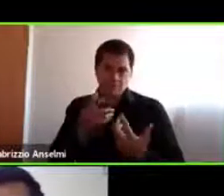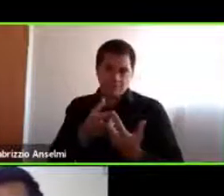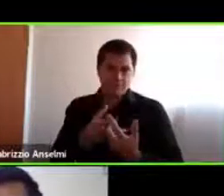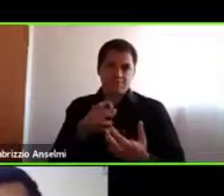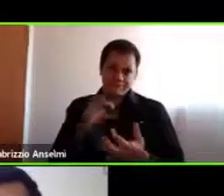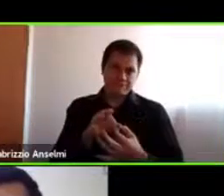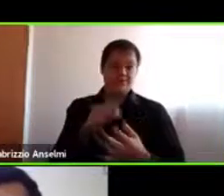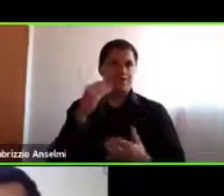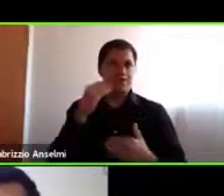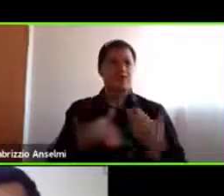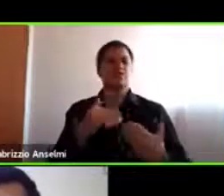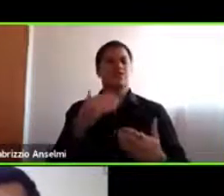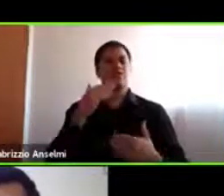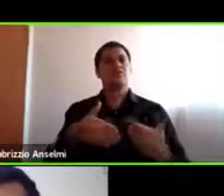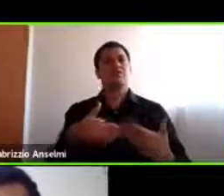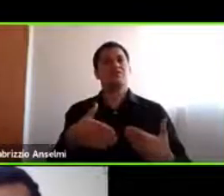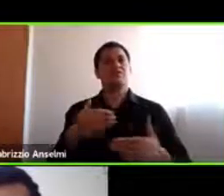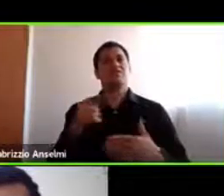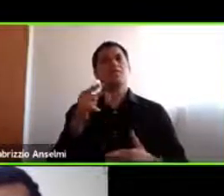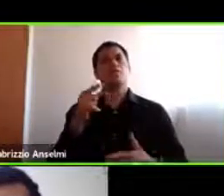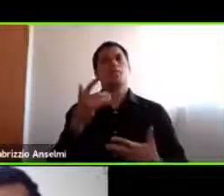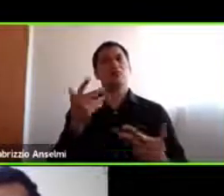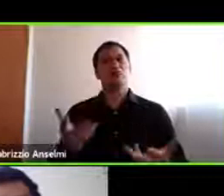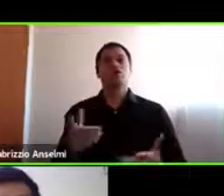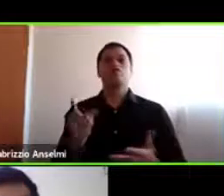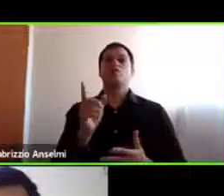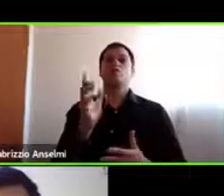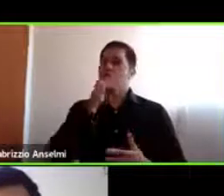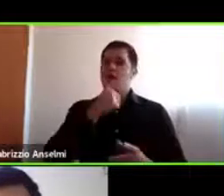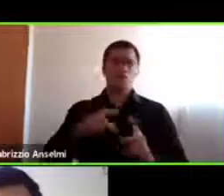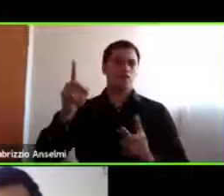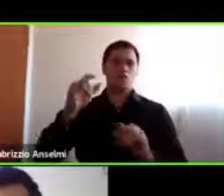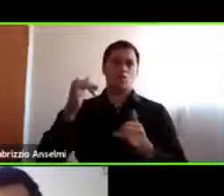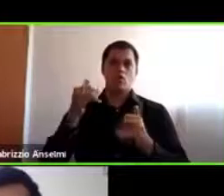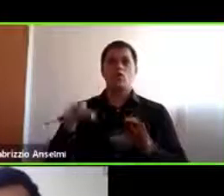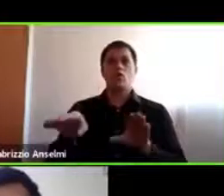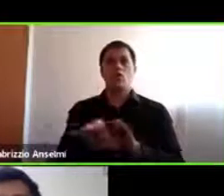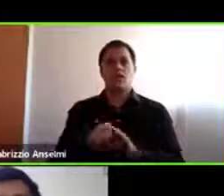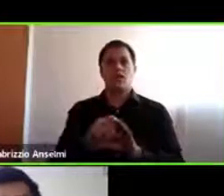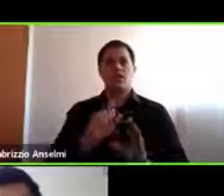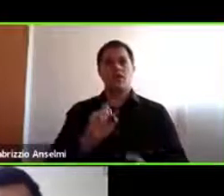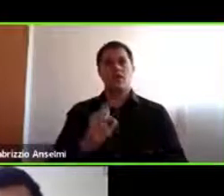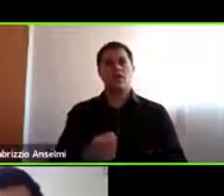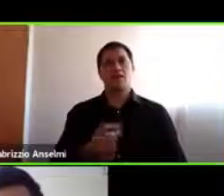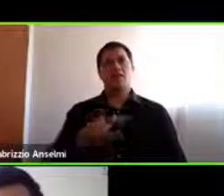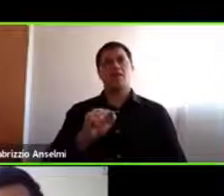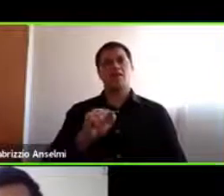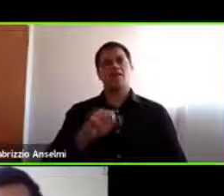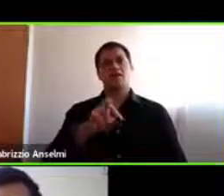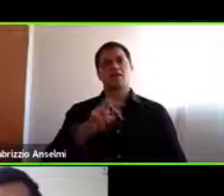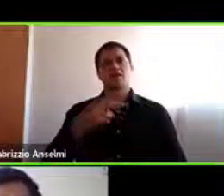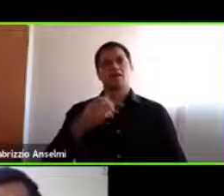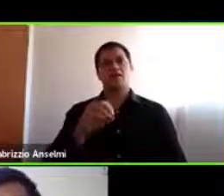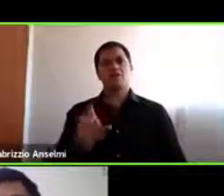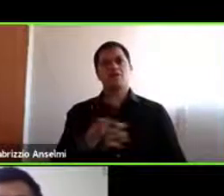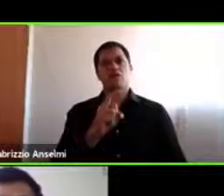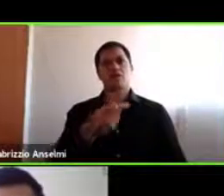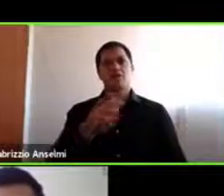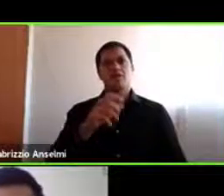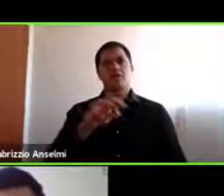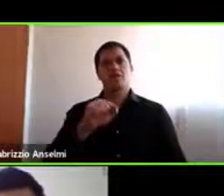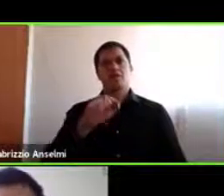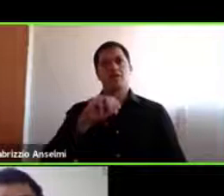va a haber un juego igual a grafo game porque en el sentido de que dos niños van a tener el mismo juego no el juego se va a acomodando